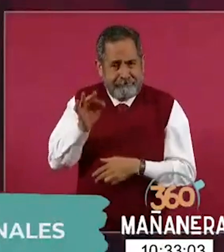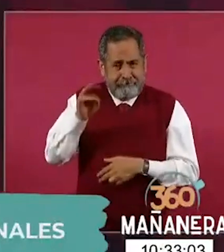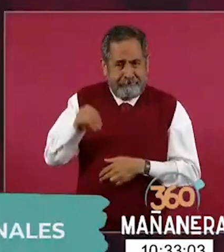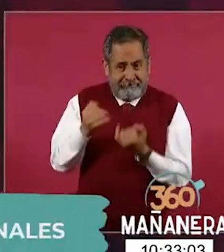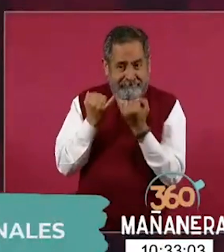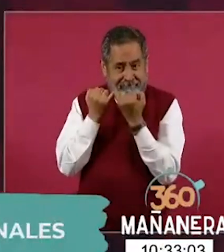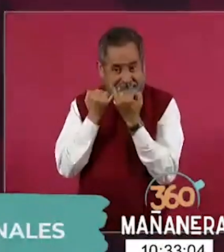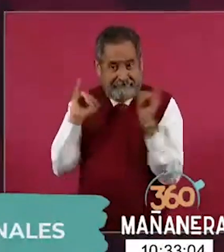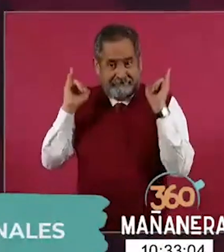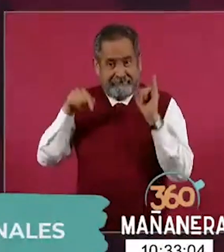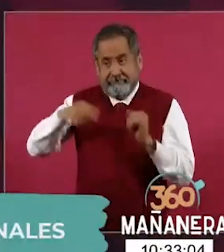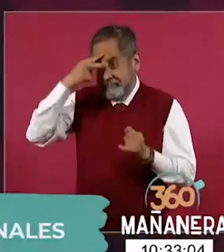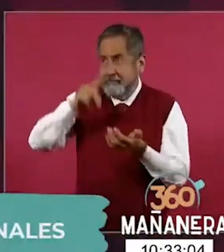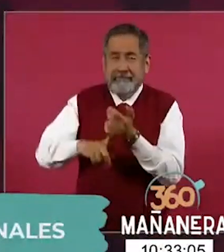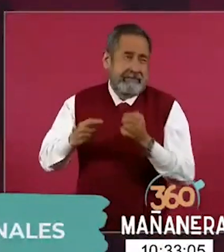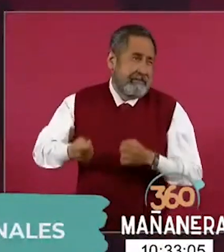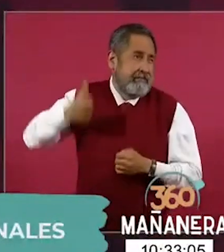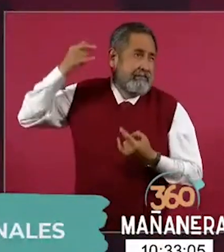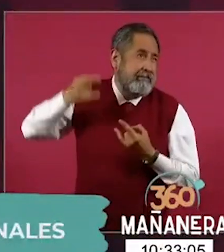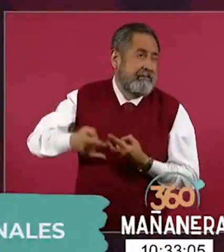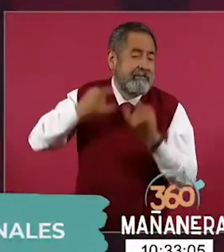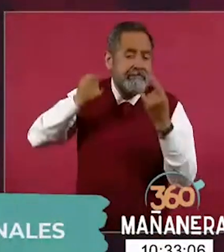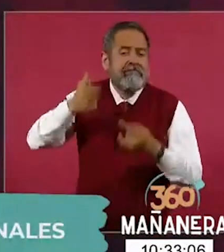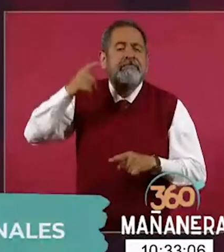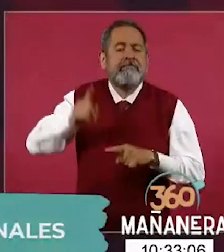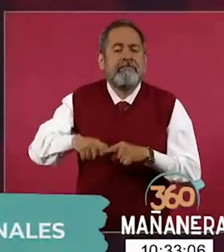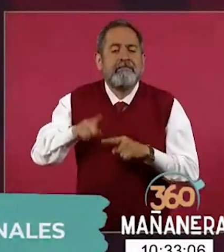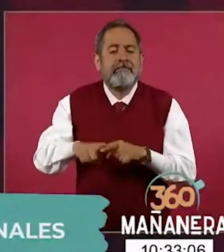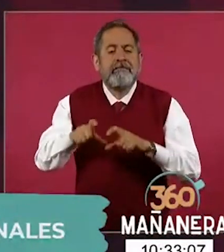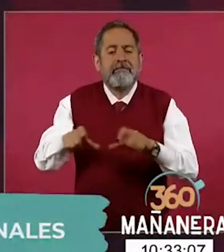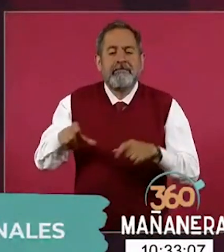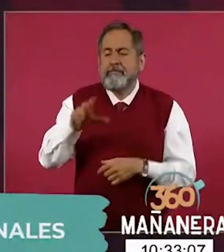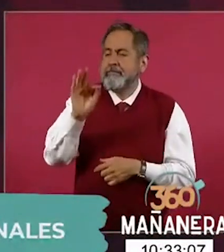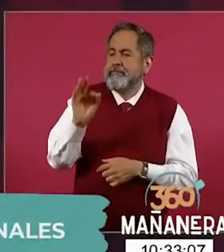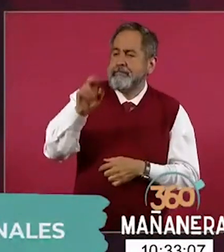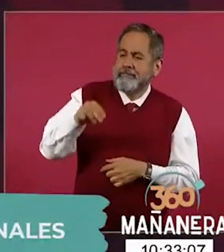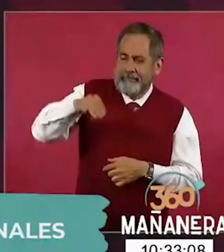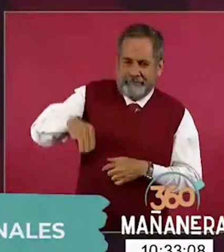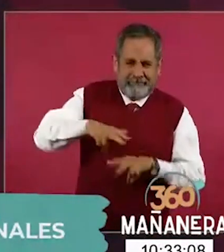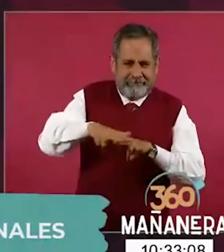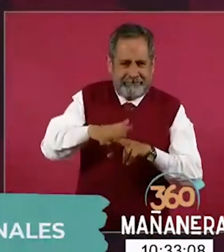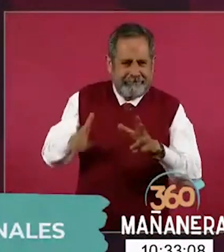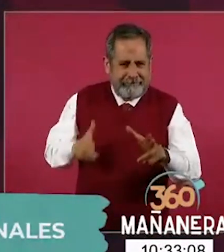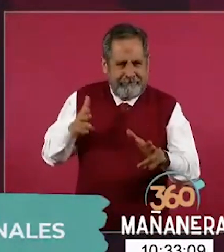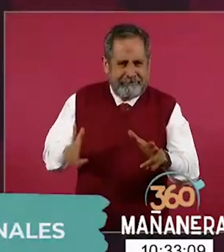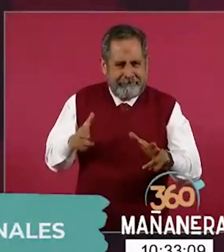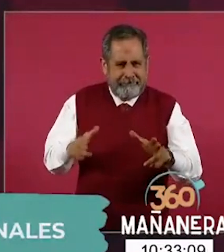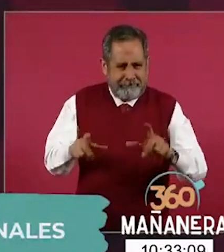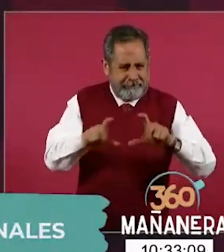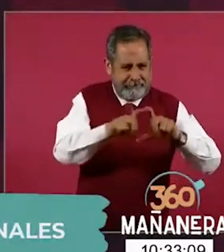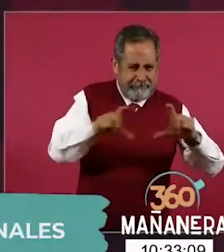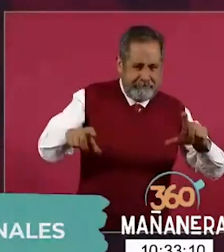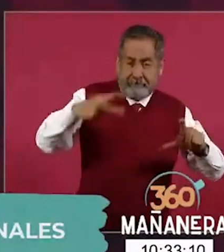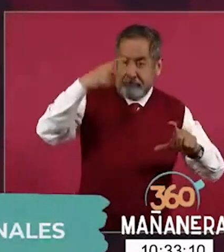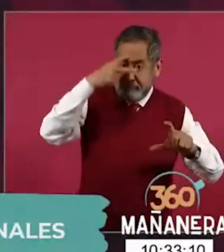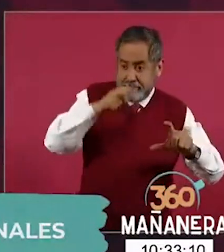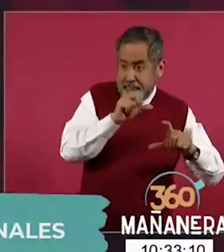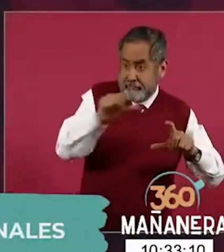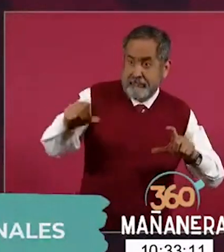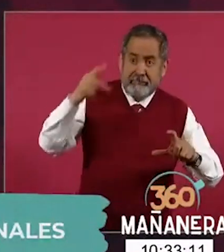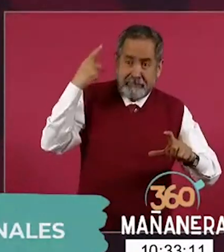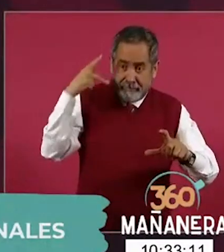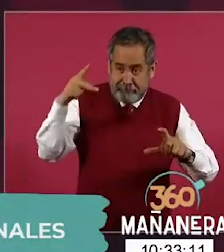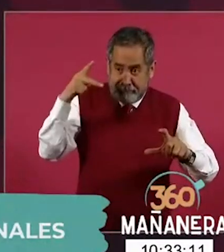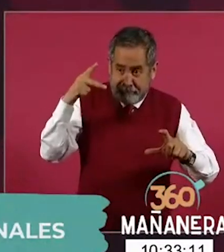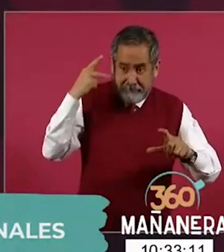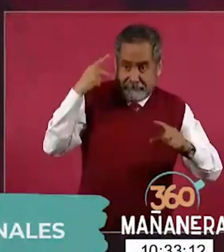inauguró en México fue el Ferrocarril de México Puebla